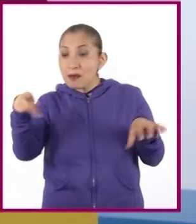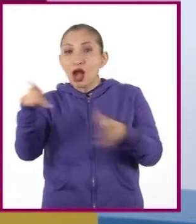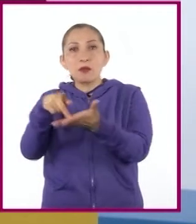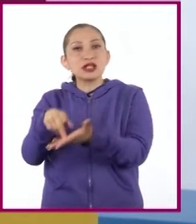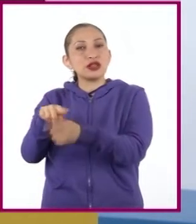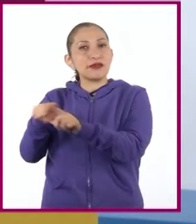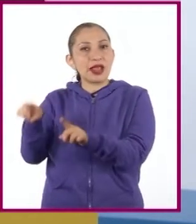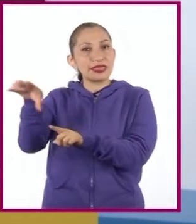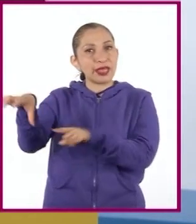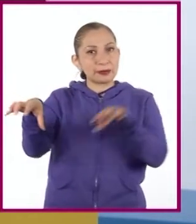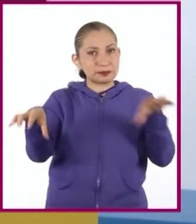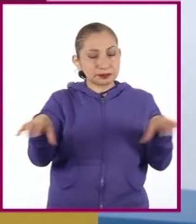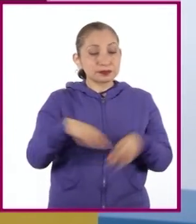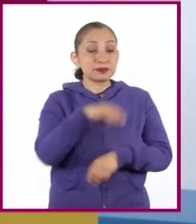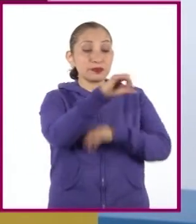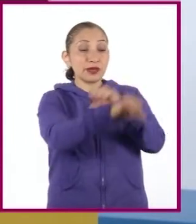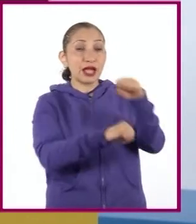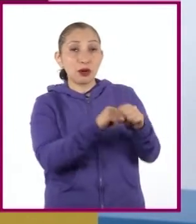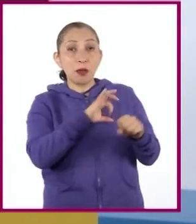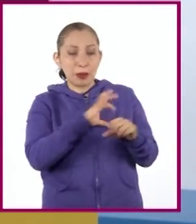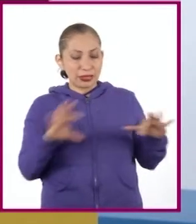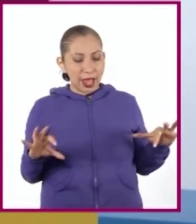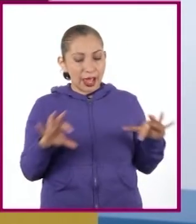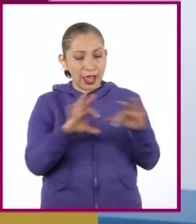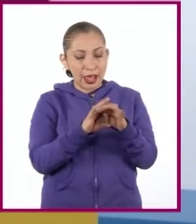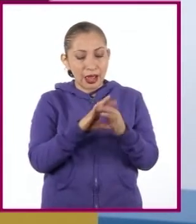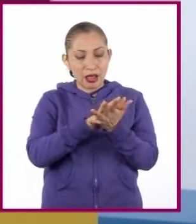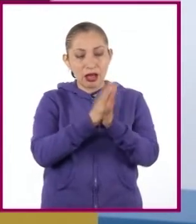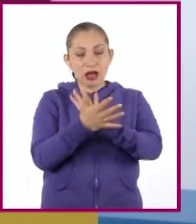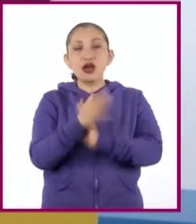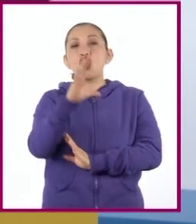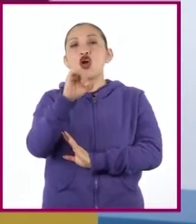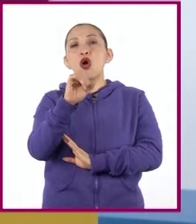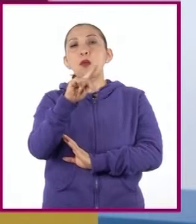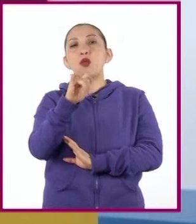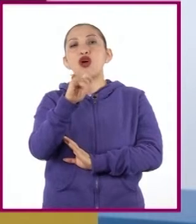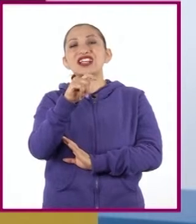pesos. Los átomos se pueden unir para formar compuestos.